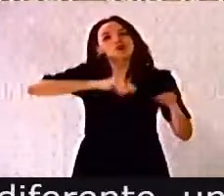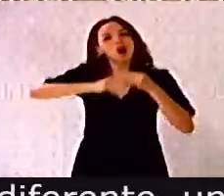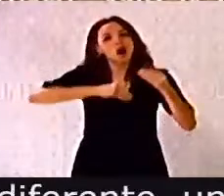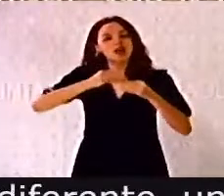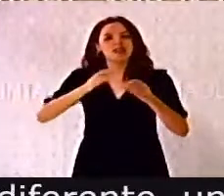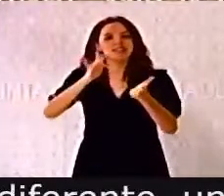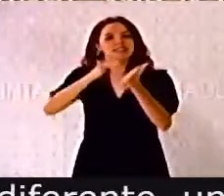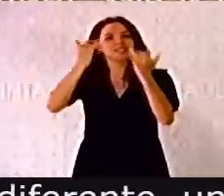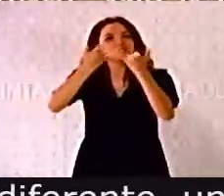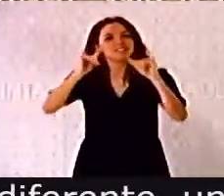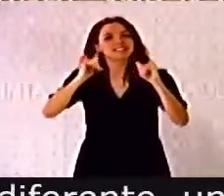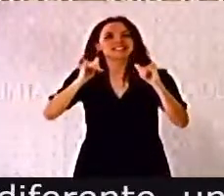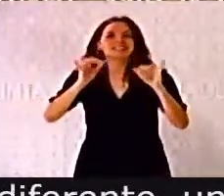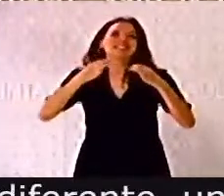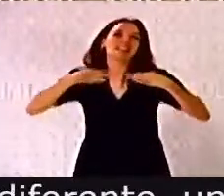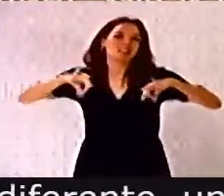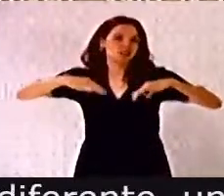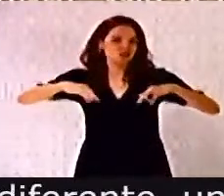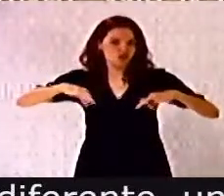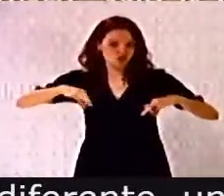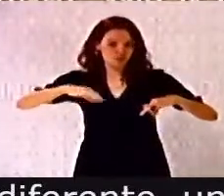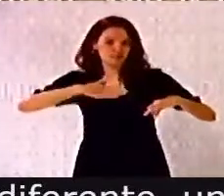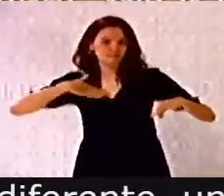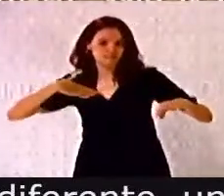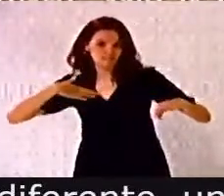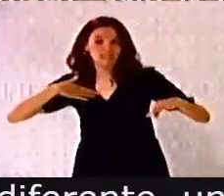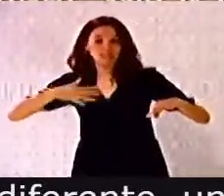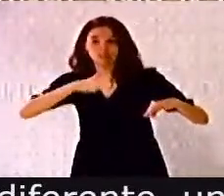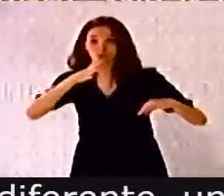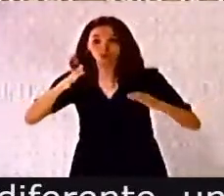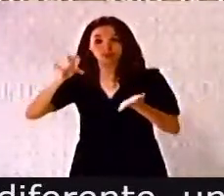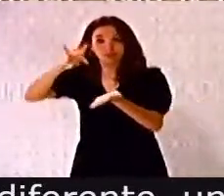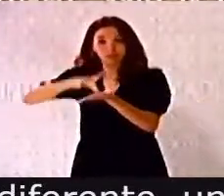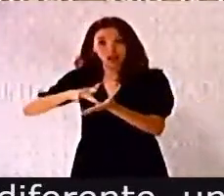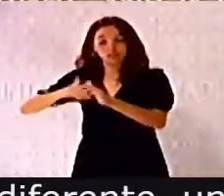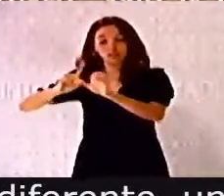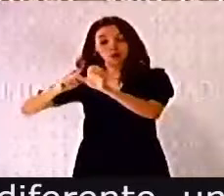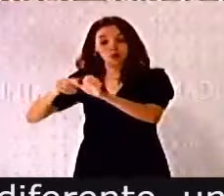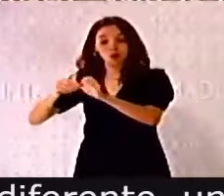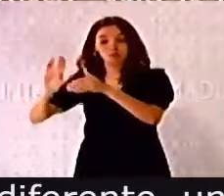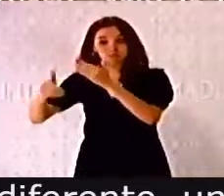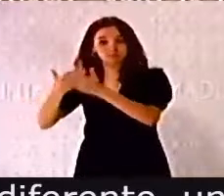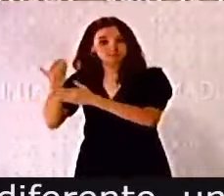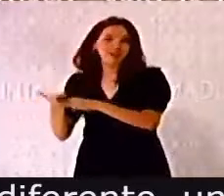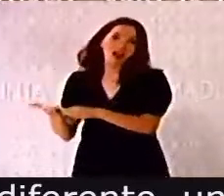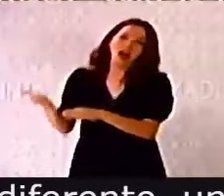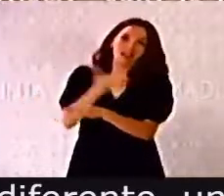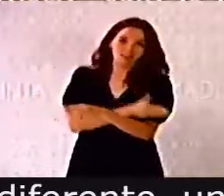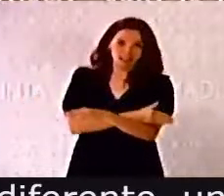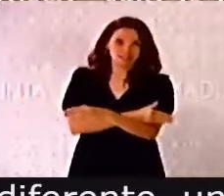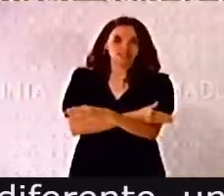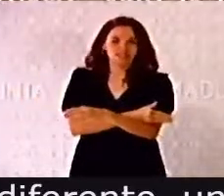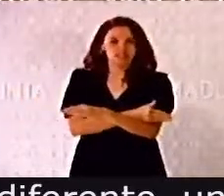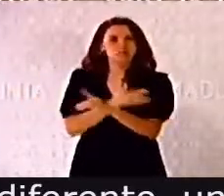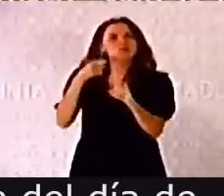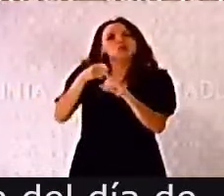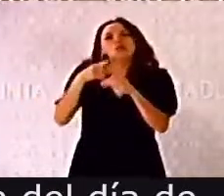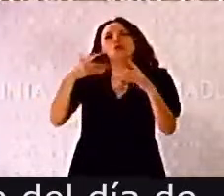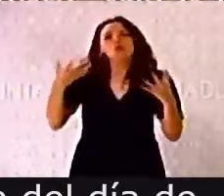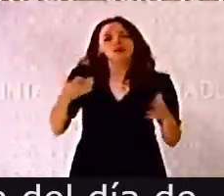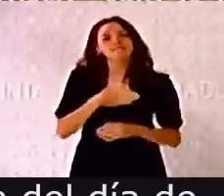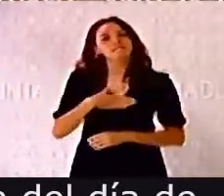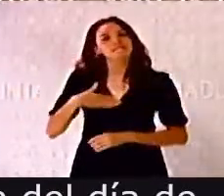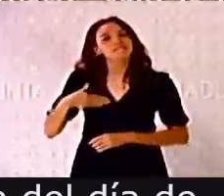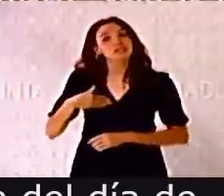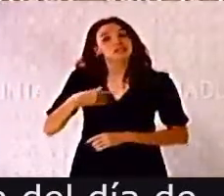acto sencillo en la víspera del Día de Extremadura, encaminado a recordar a las víctimas de la